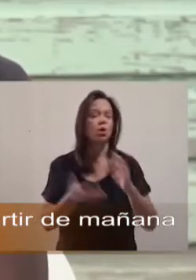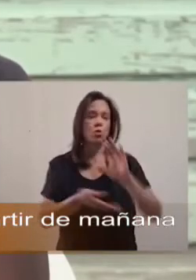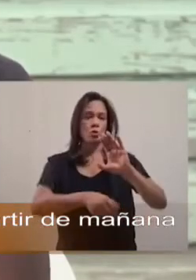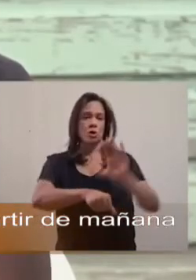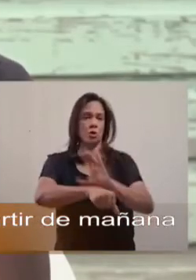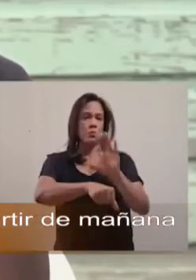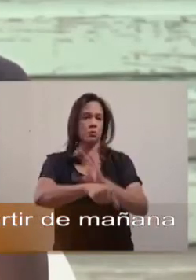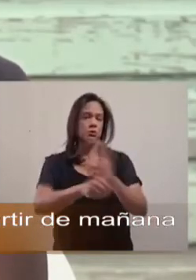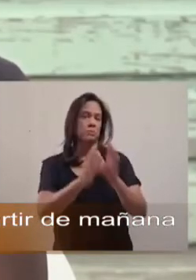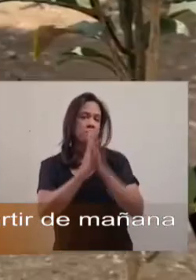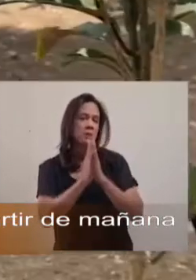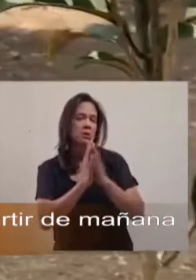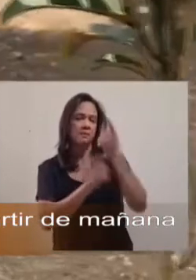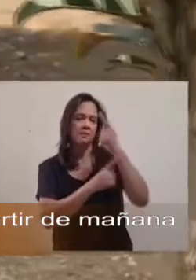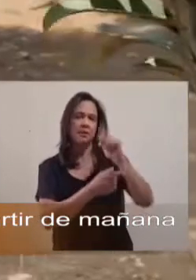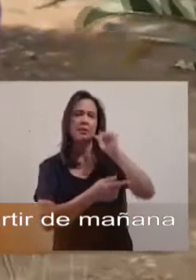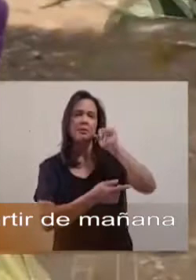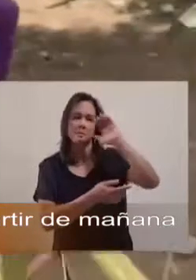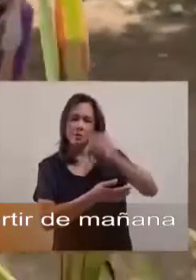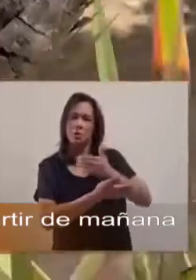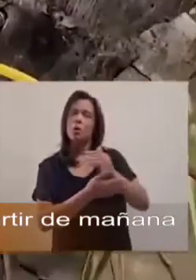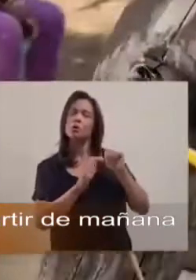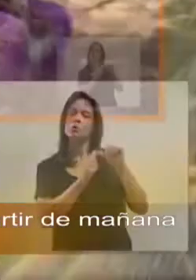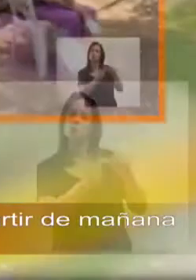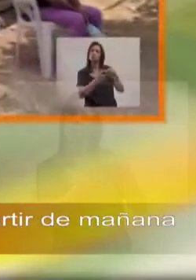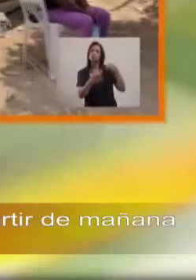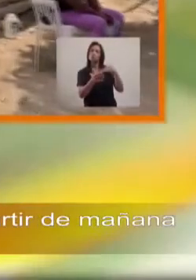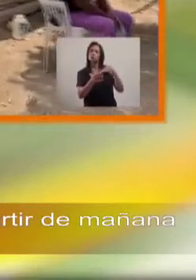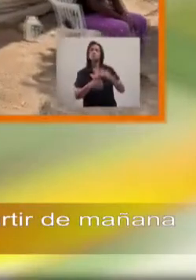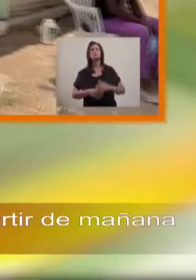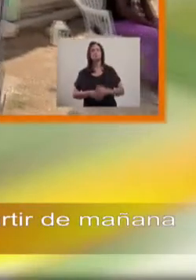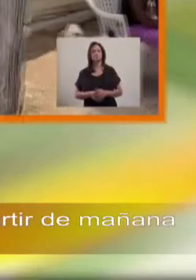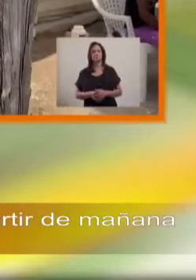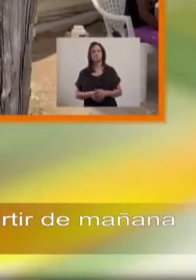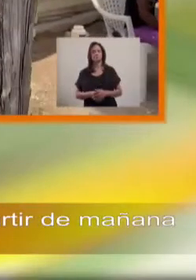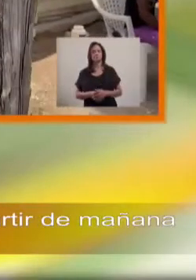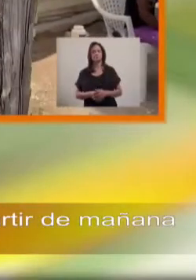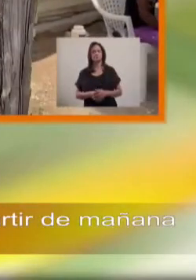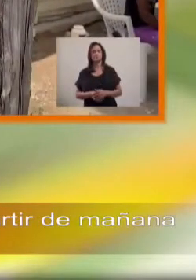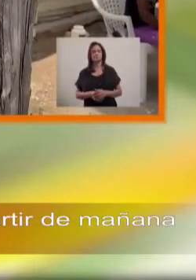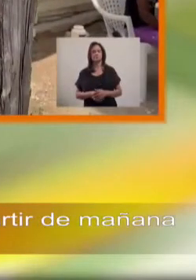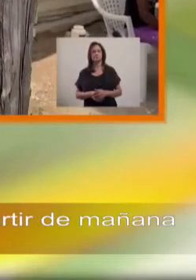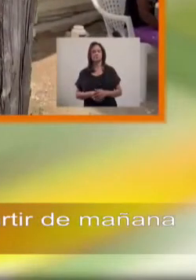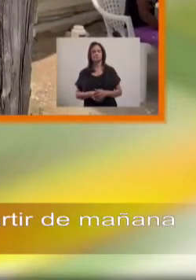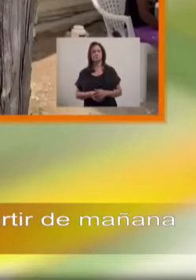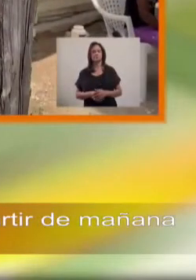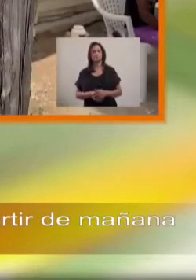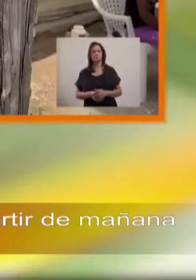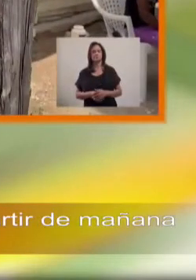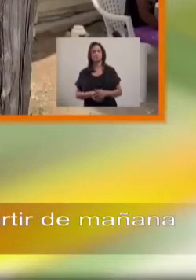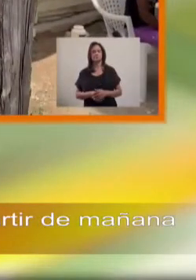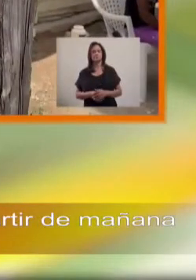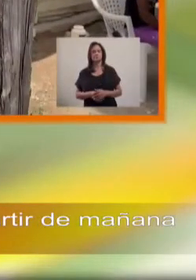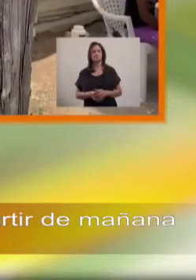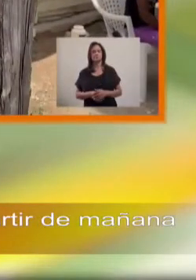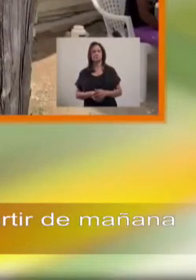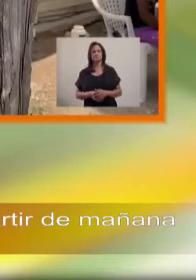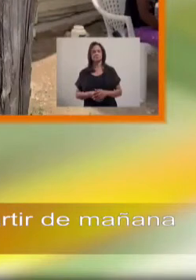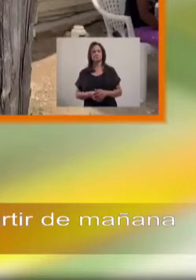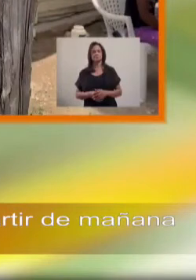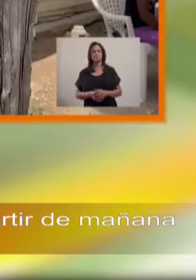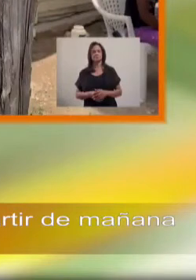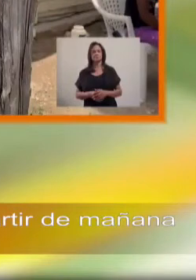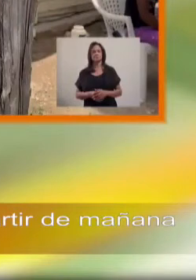me coloque ahí una de las principales que colocaron temprano, que habla sobre la ocupación de camas. De la UCI. Sí,